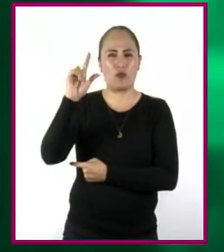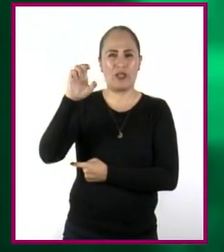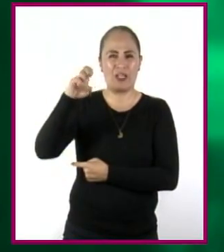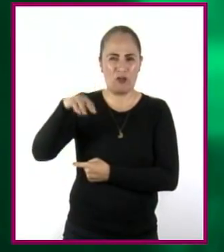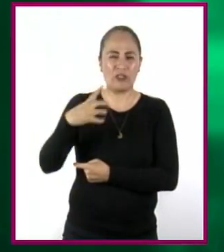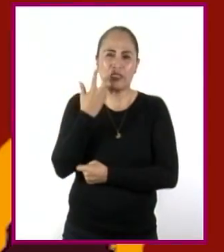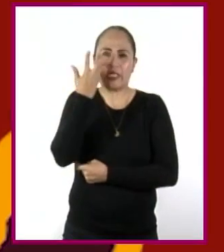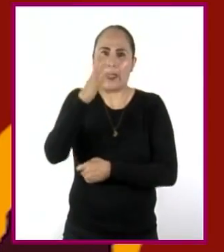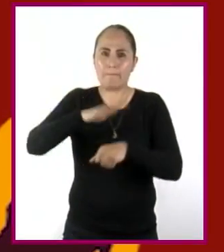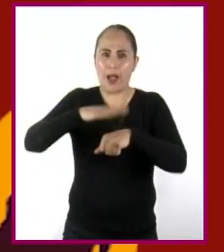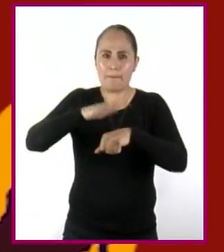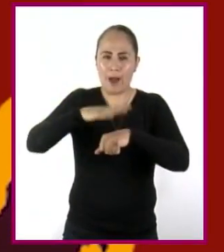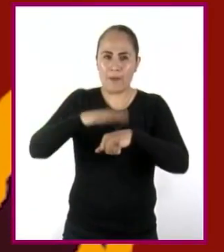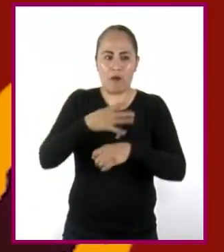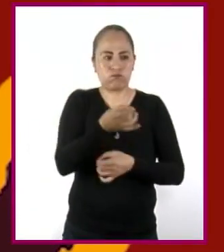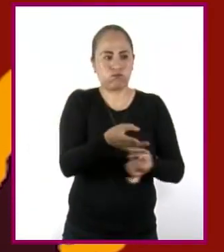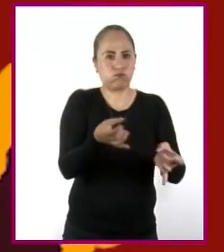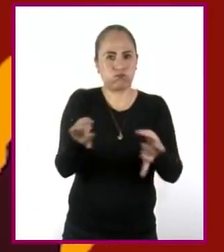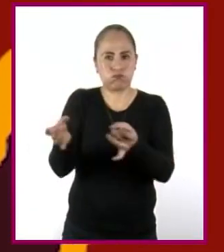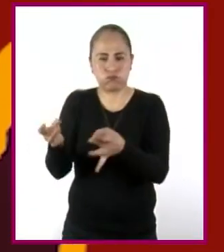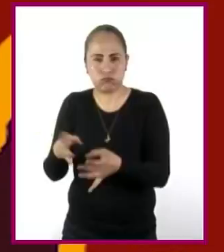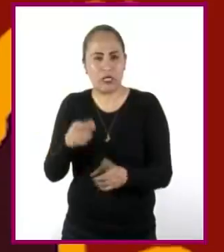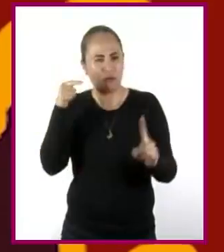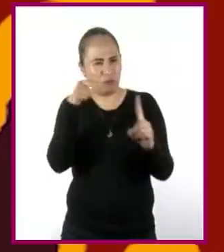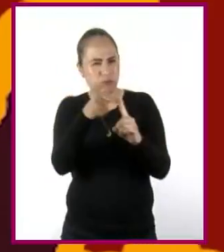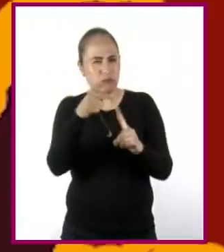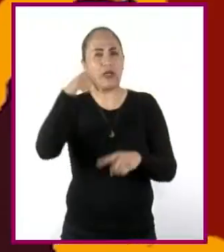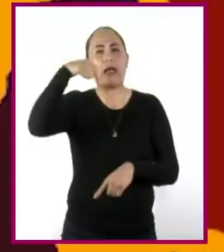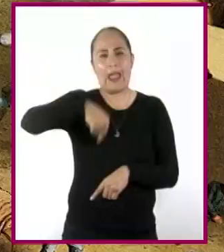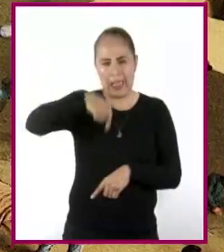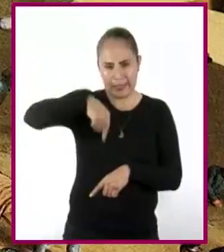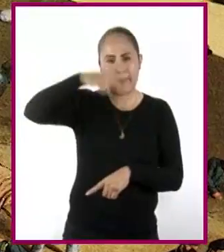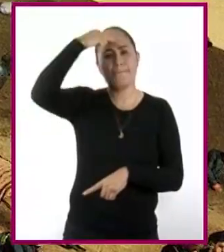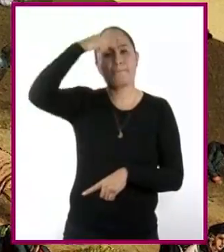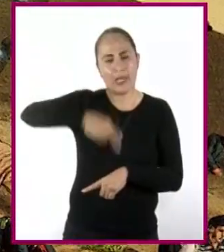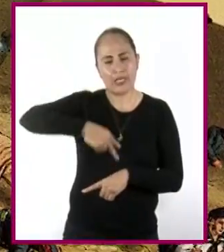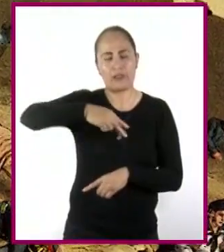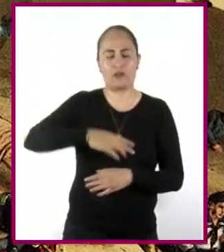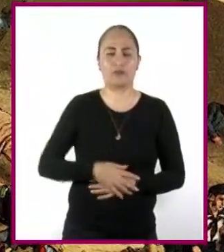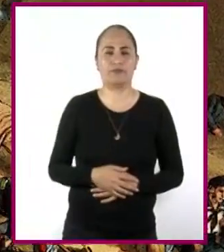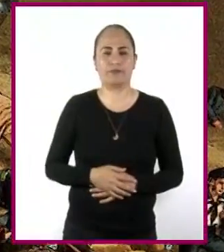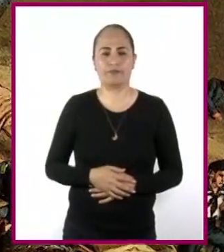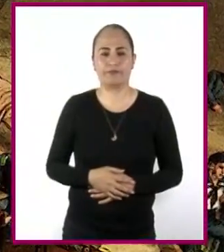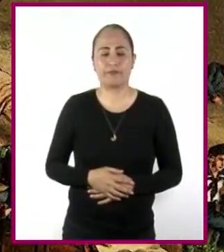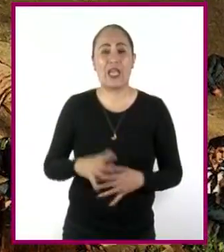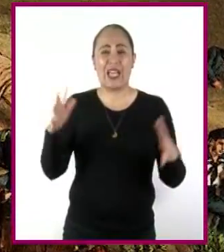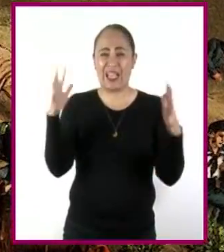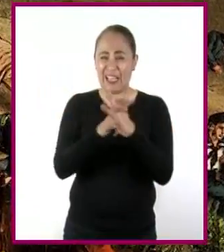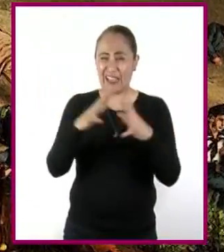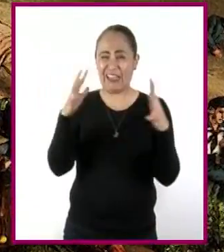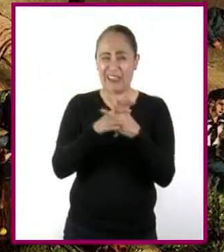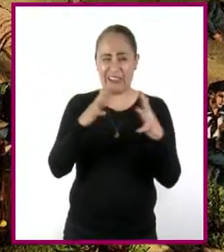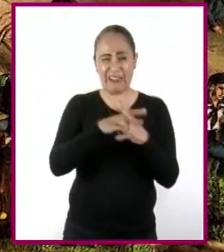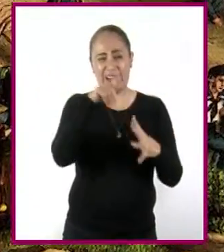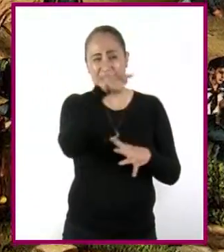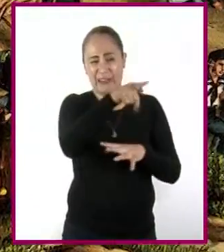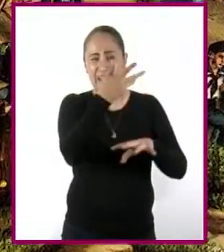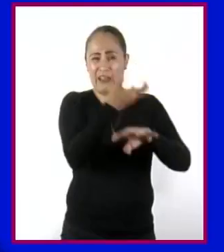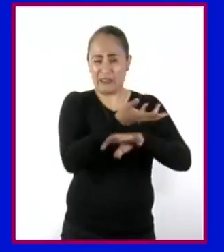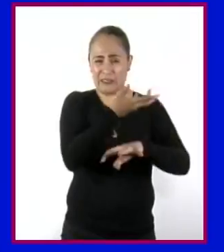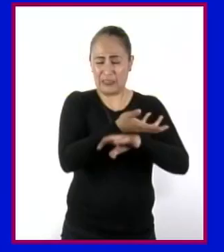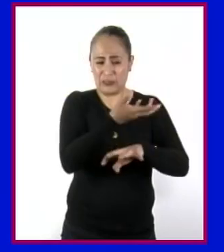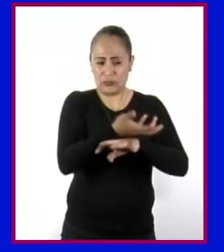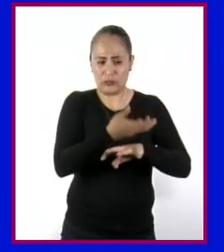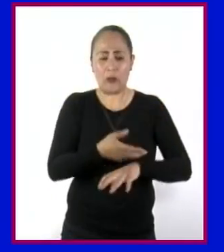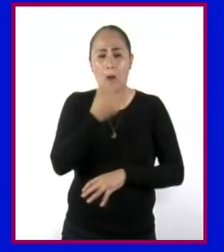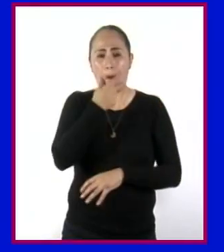expansionista, y uno de sus objetivos era México. Mientras se vivía una guerra civil en Estados Unidos,